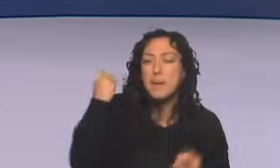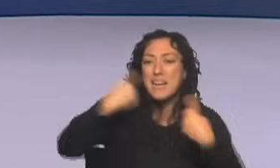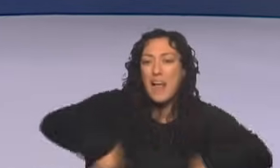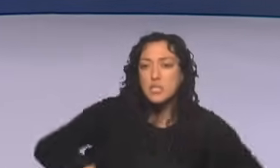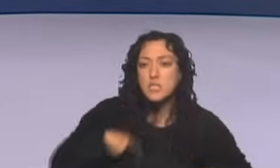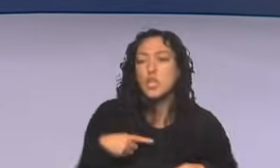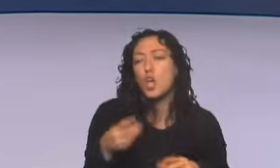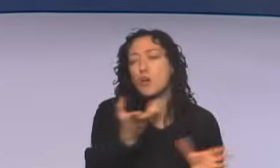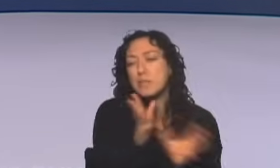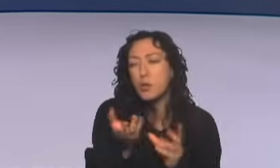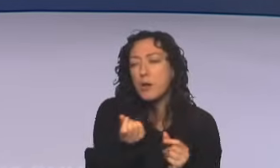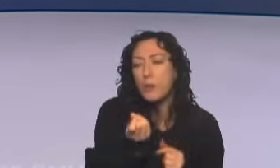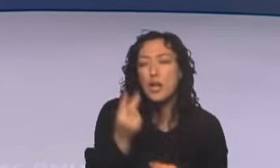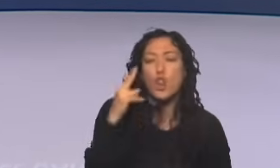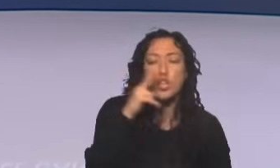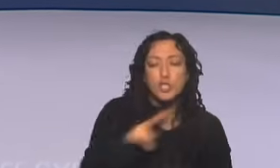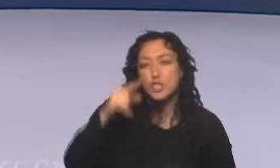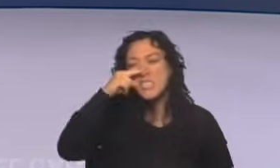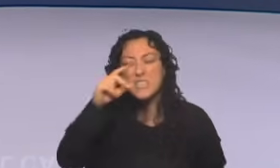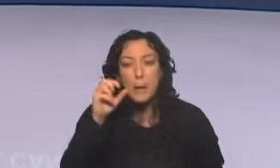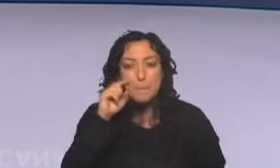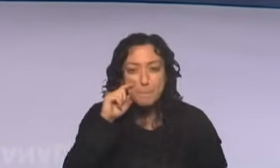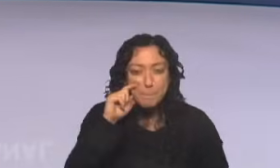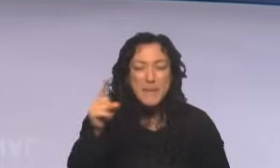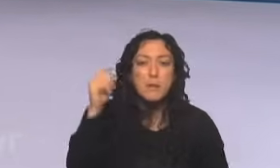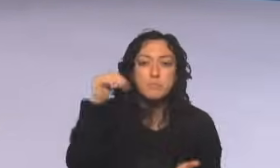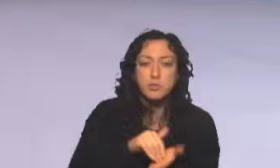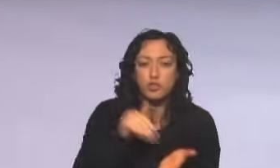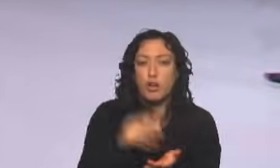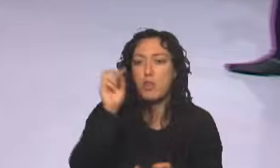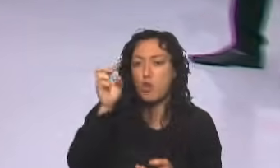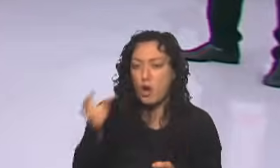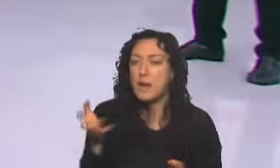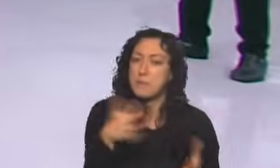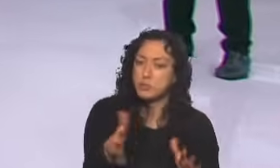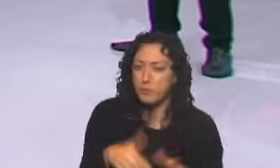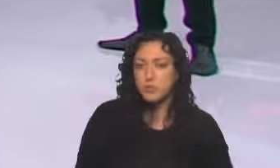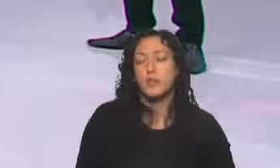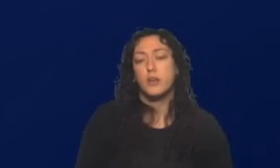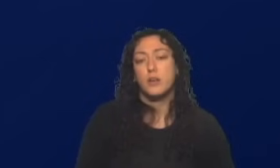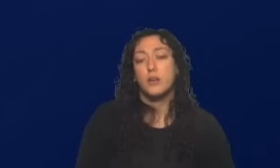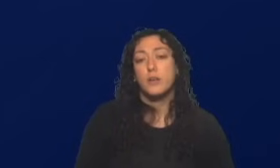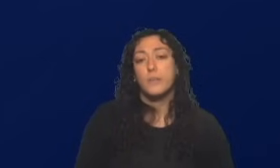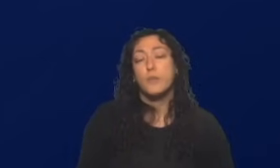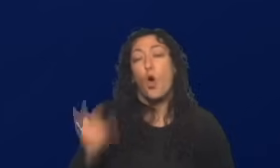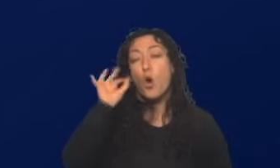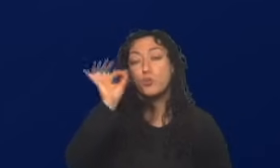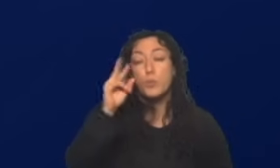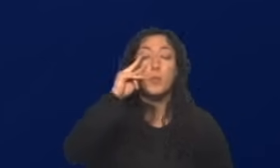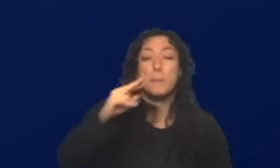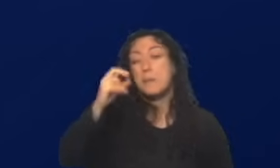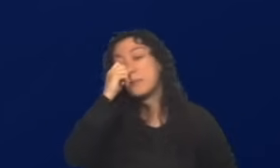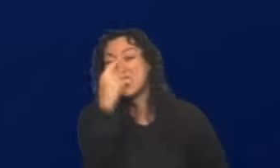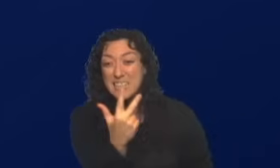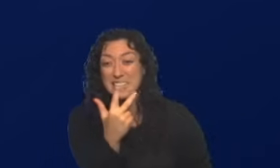un valor de 270.000 millones de dólares. Más datos, en octubre de 2023,